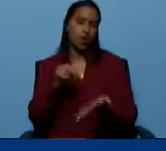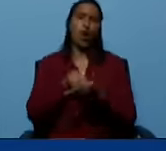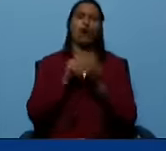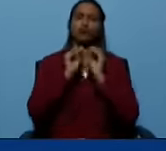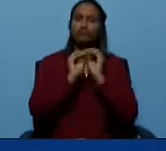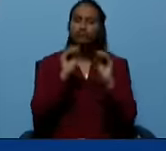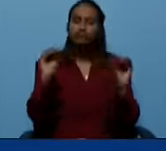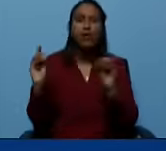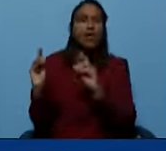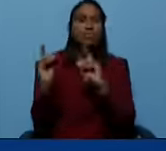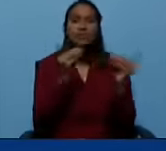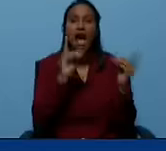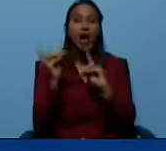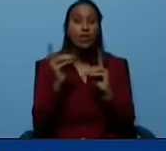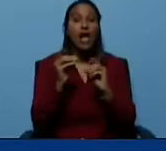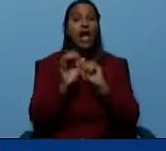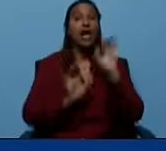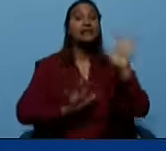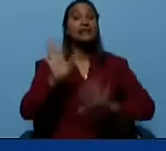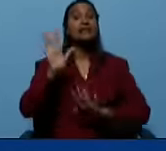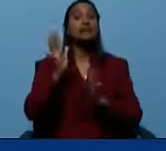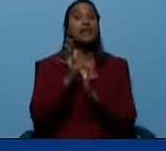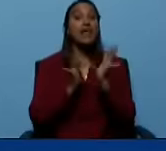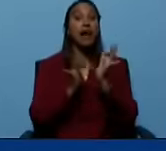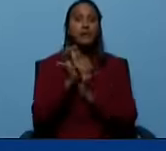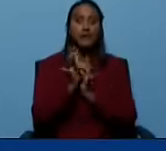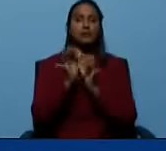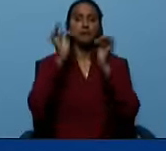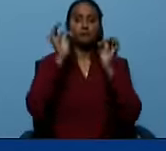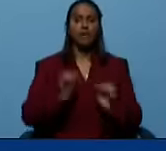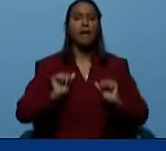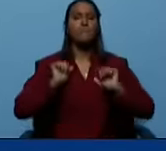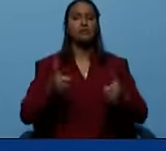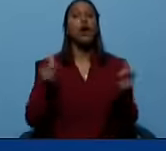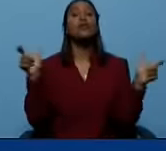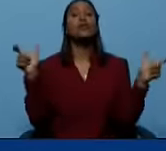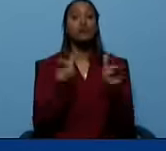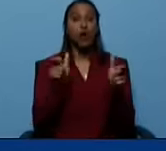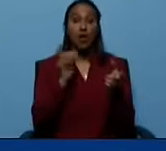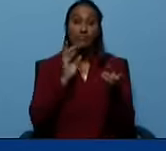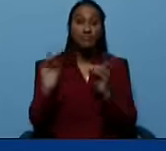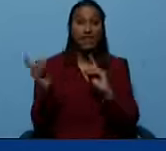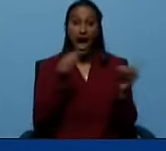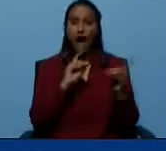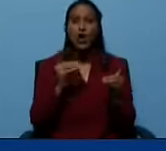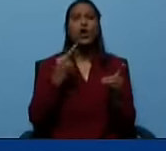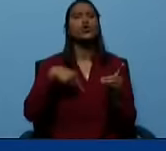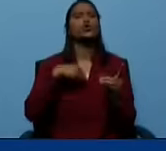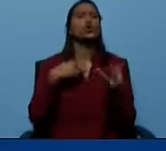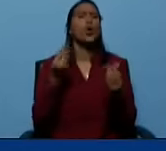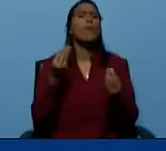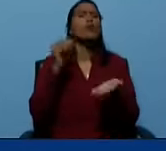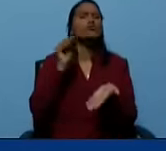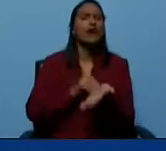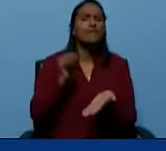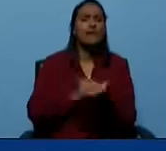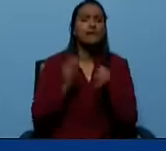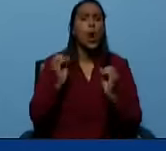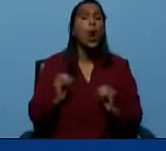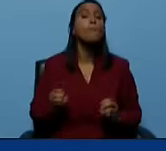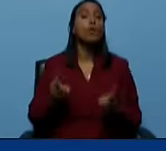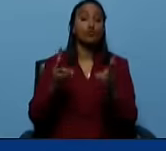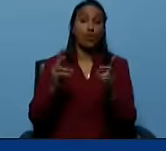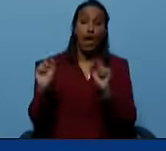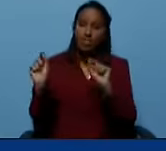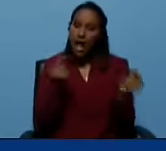lunes 15 de abril estaba instalando una mesa de diálogo. Más de 1000 veces le hemos dado la oportunidad de dialogar.